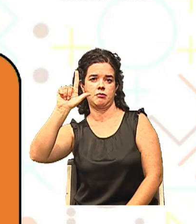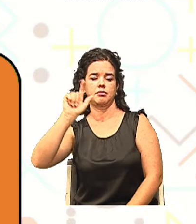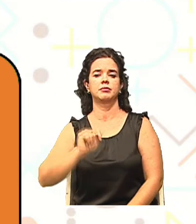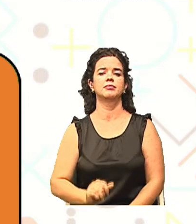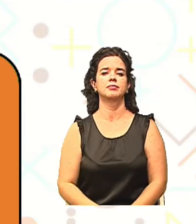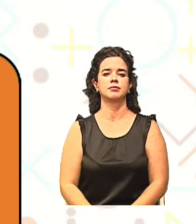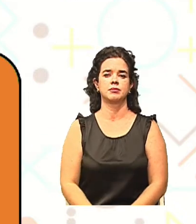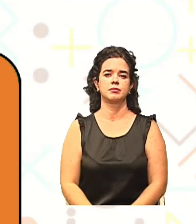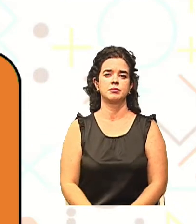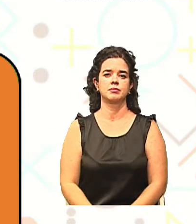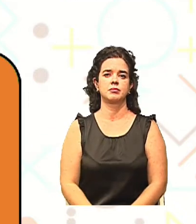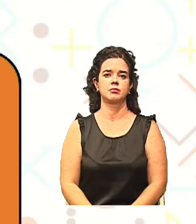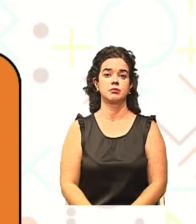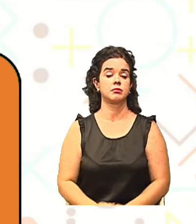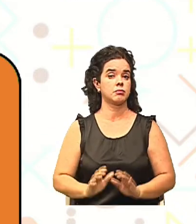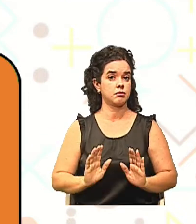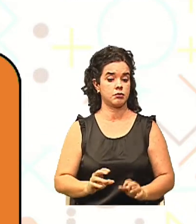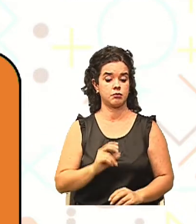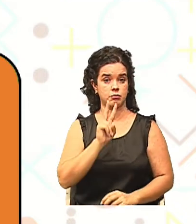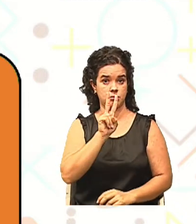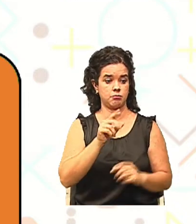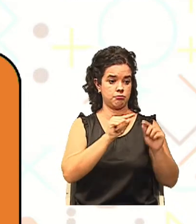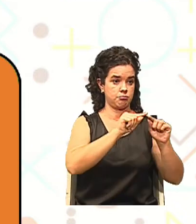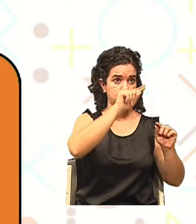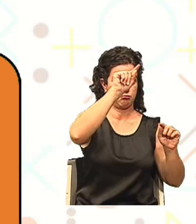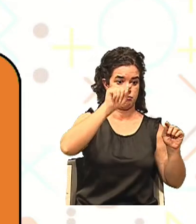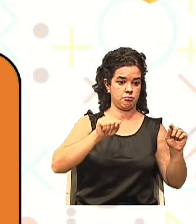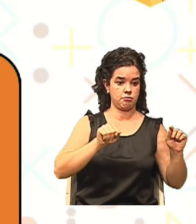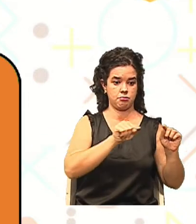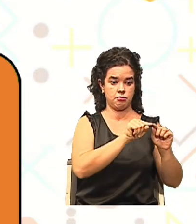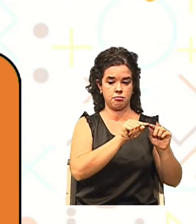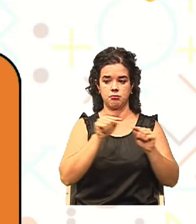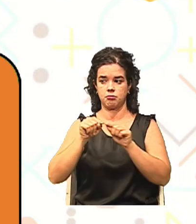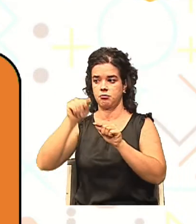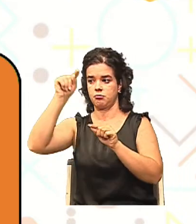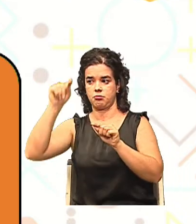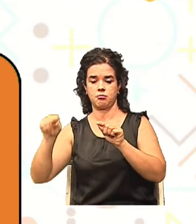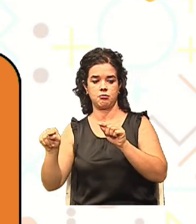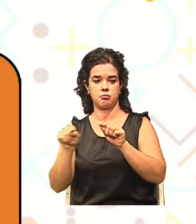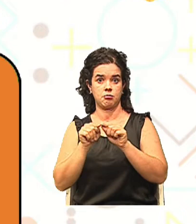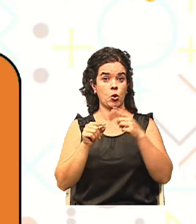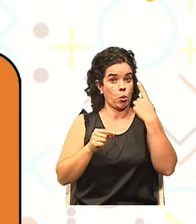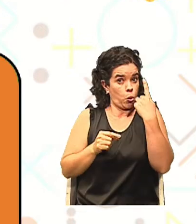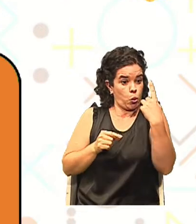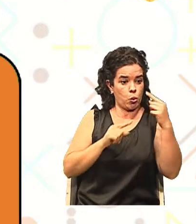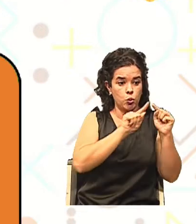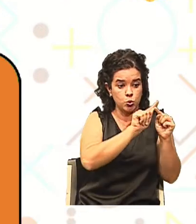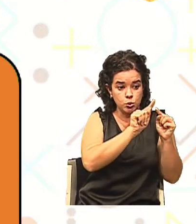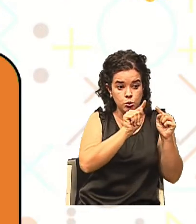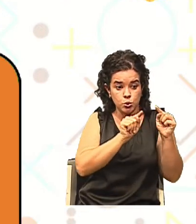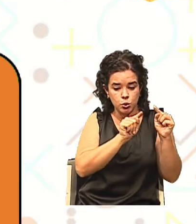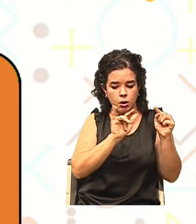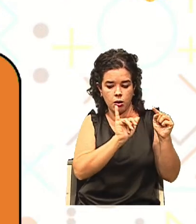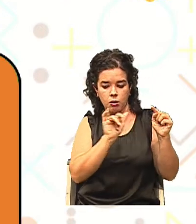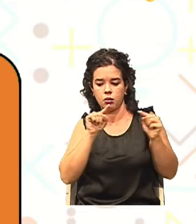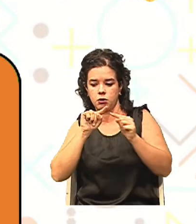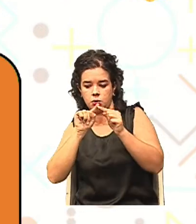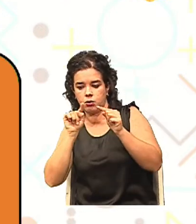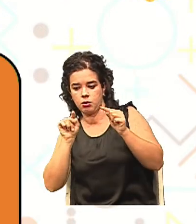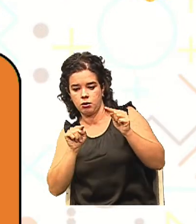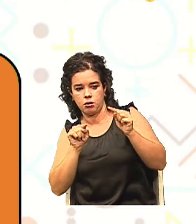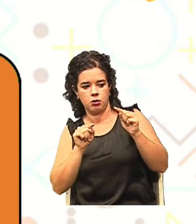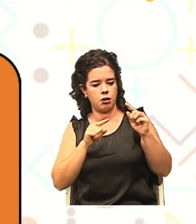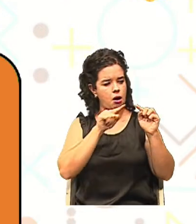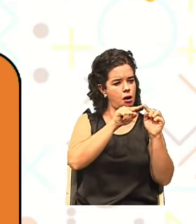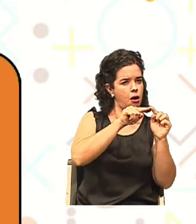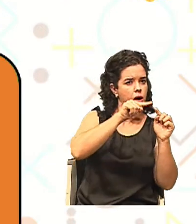lado. Si dos triángulos tienen un ángulo igual y al comparar los lados que se